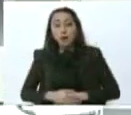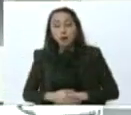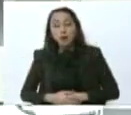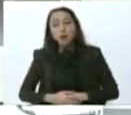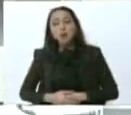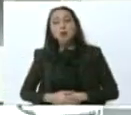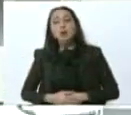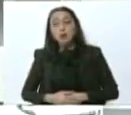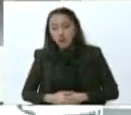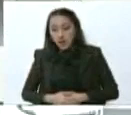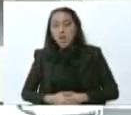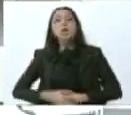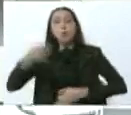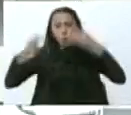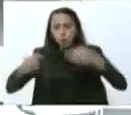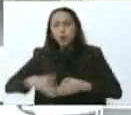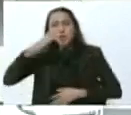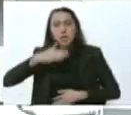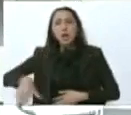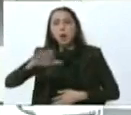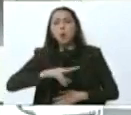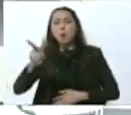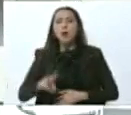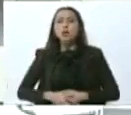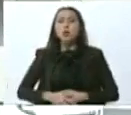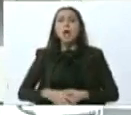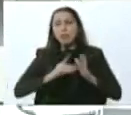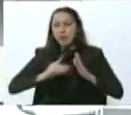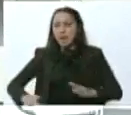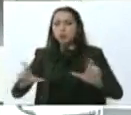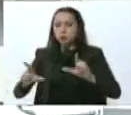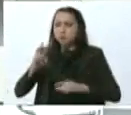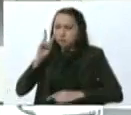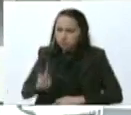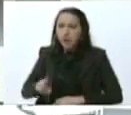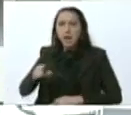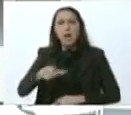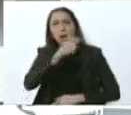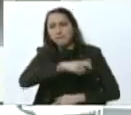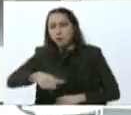para Venezuela justicia. Venezuela tiene derecho a la transmisión de los Juegos